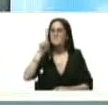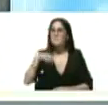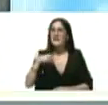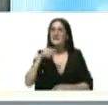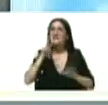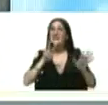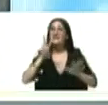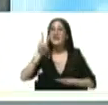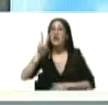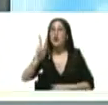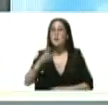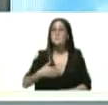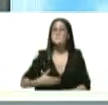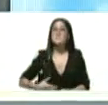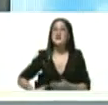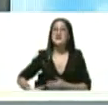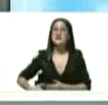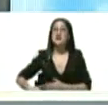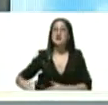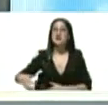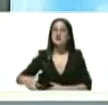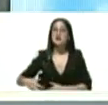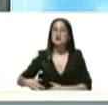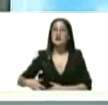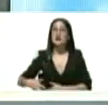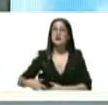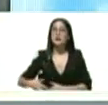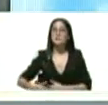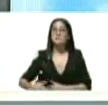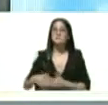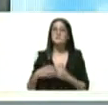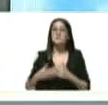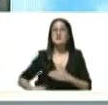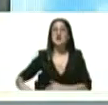millones de dólares a 2.449 millones